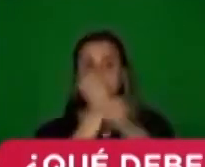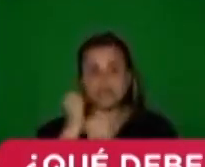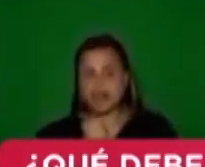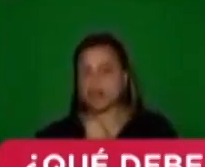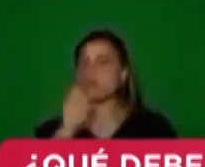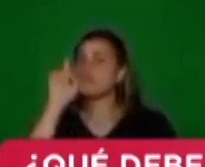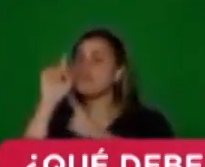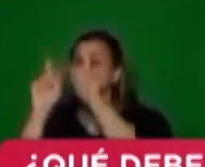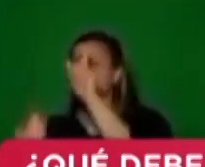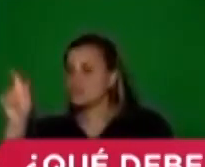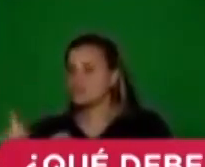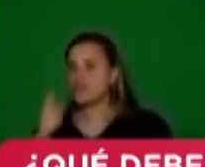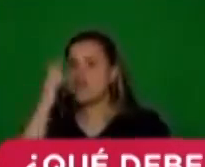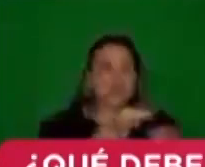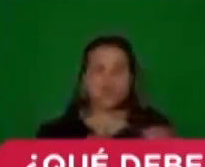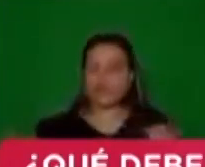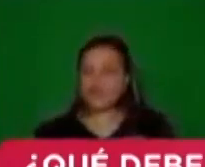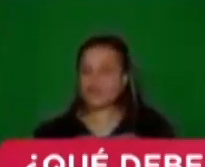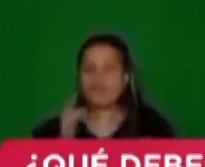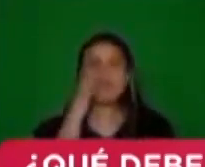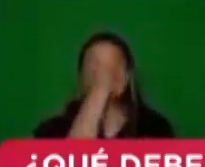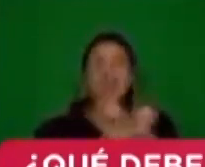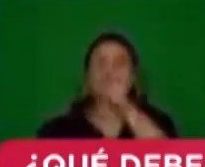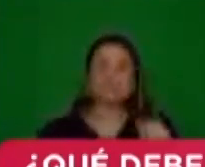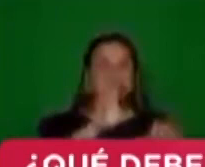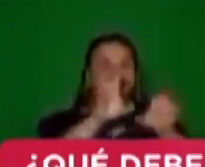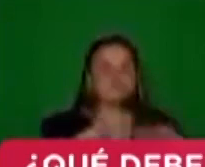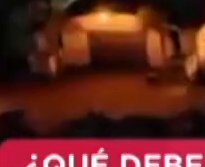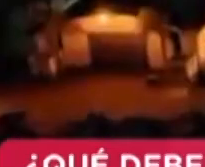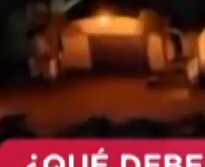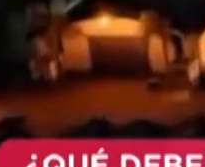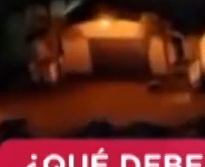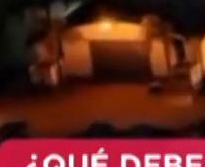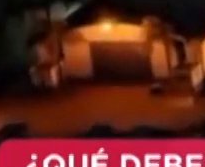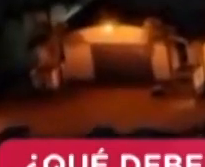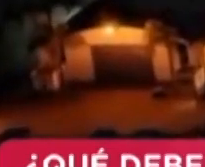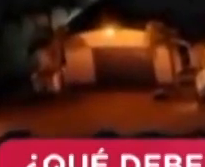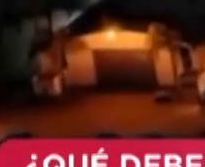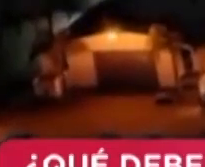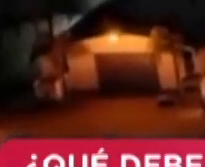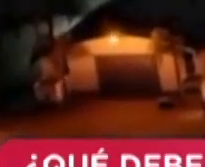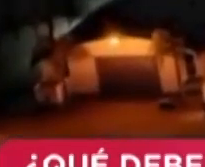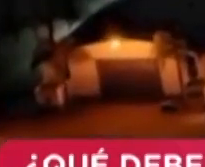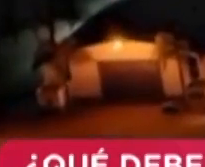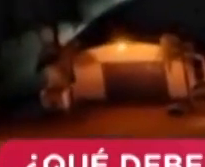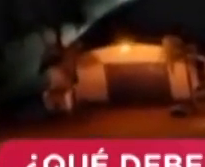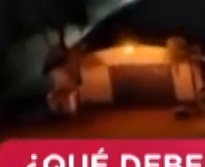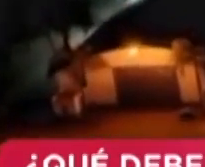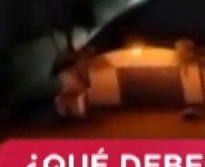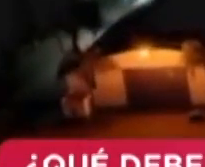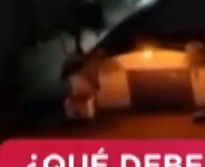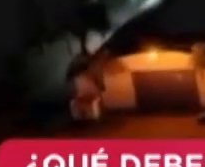lo que más estamos deseando, ¿verdad? Sí, sí, claro, pero hay un reglamento que cumplir. Sí, claro, por supuesto que hay que cumplirlo,